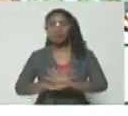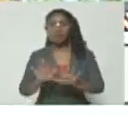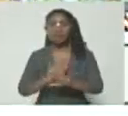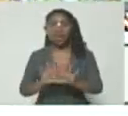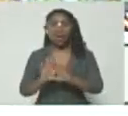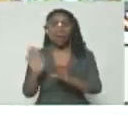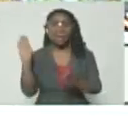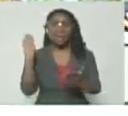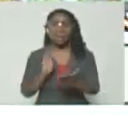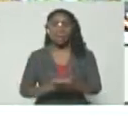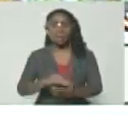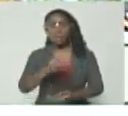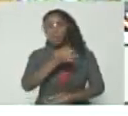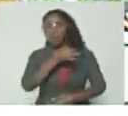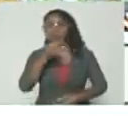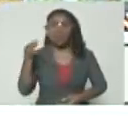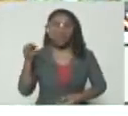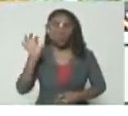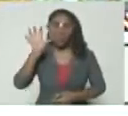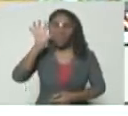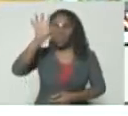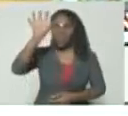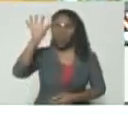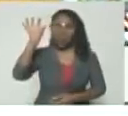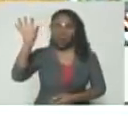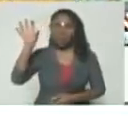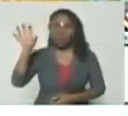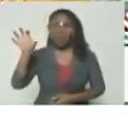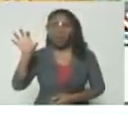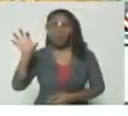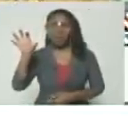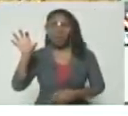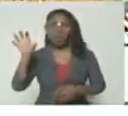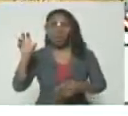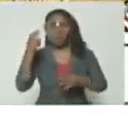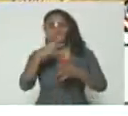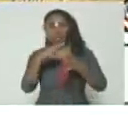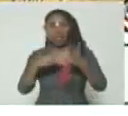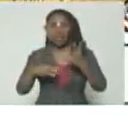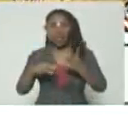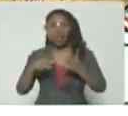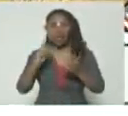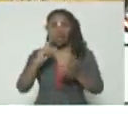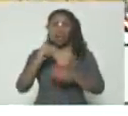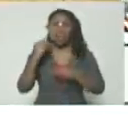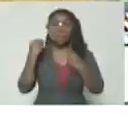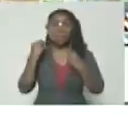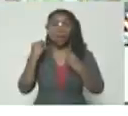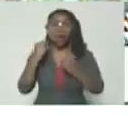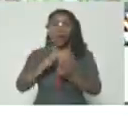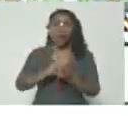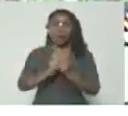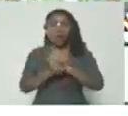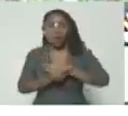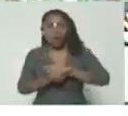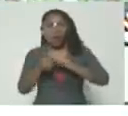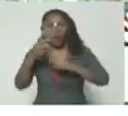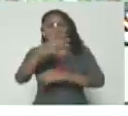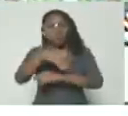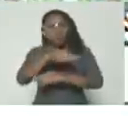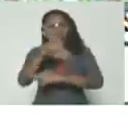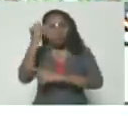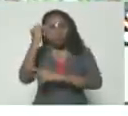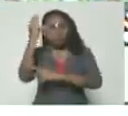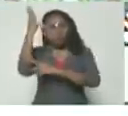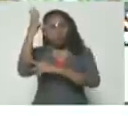establecido perfectamente el mapa de productos a ser sustituidos y dónde tenemos la